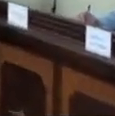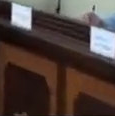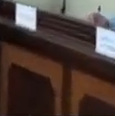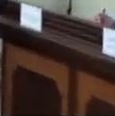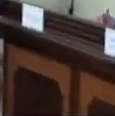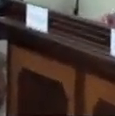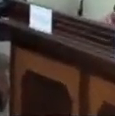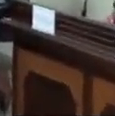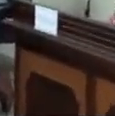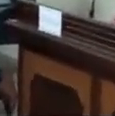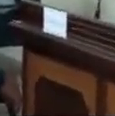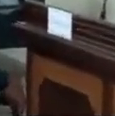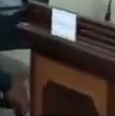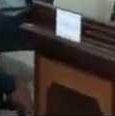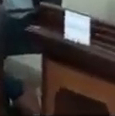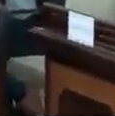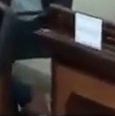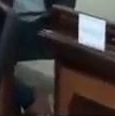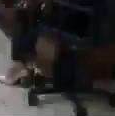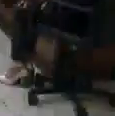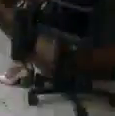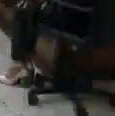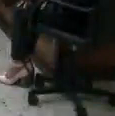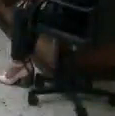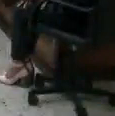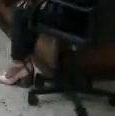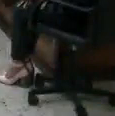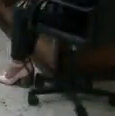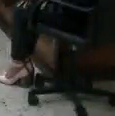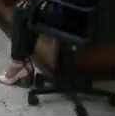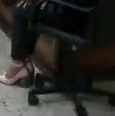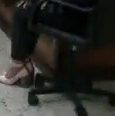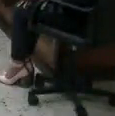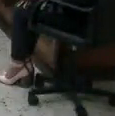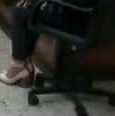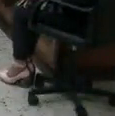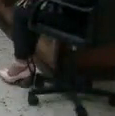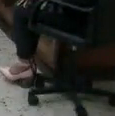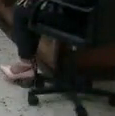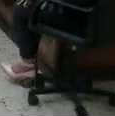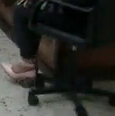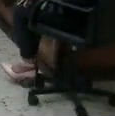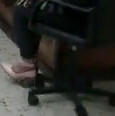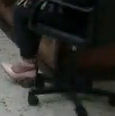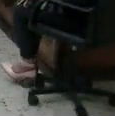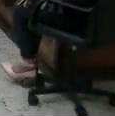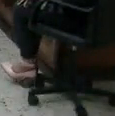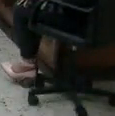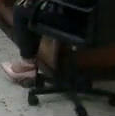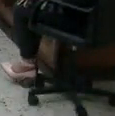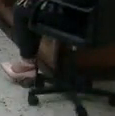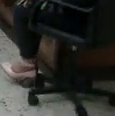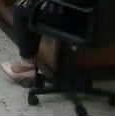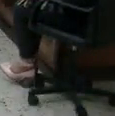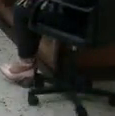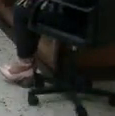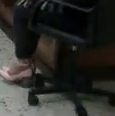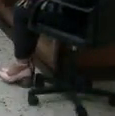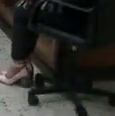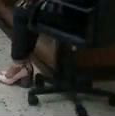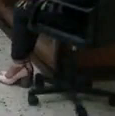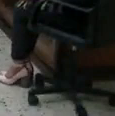legislación. Pongo a consideración la moción del concejal Vizqui. Aprobado por unanimidad.